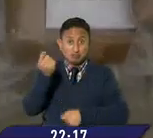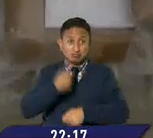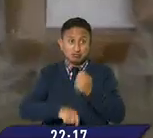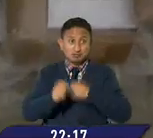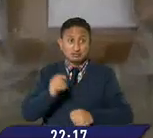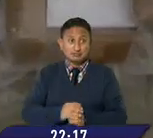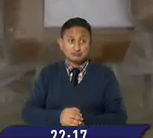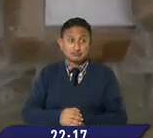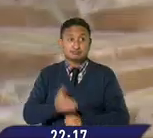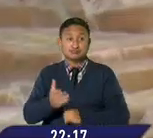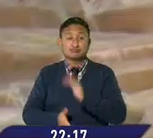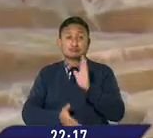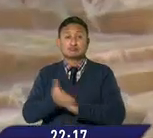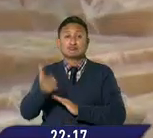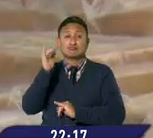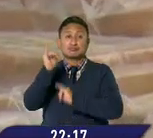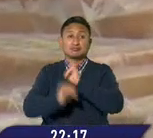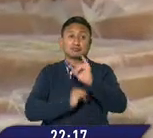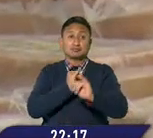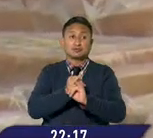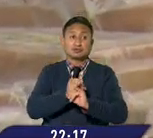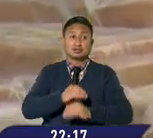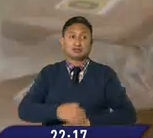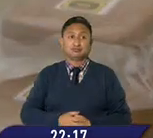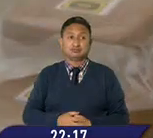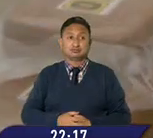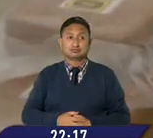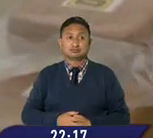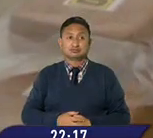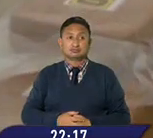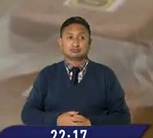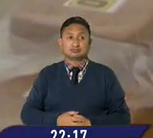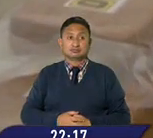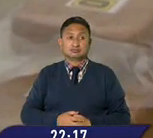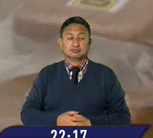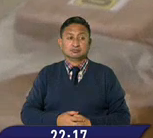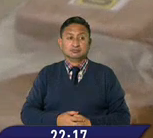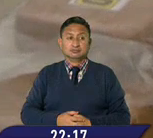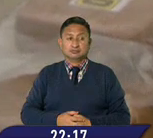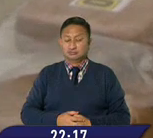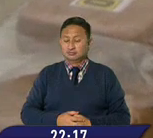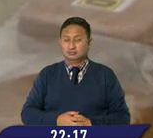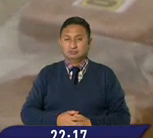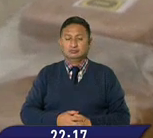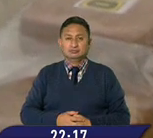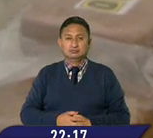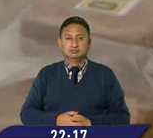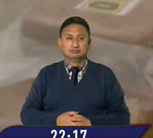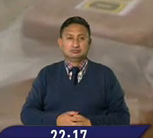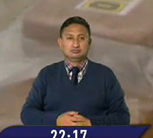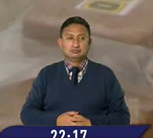hacia destinos internacionales. Informó José Morales.